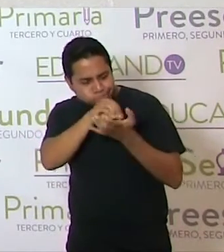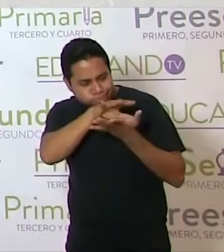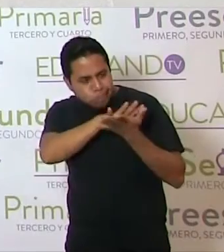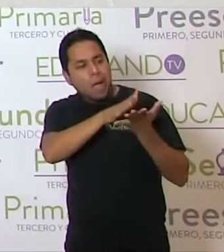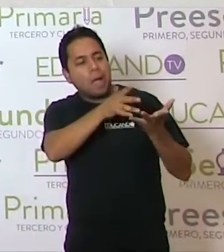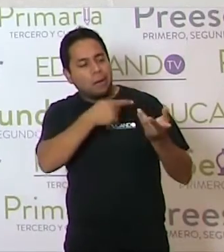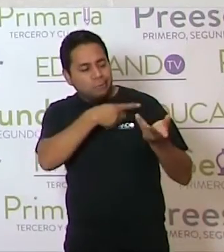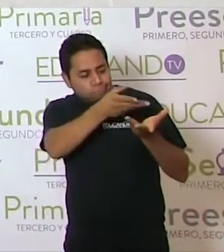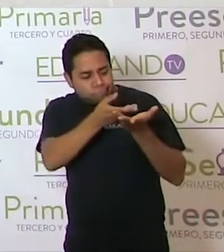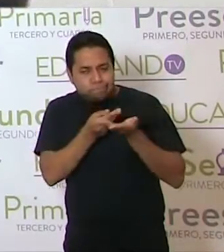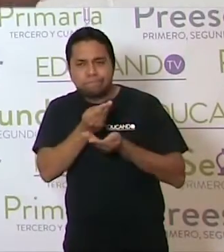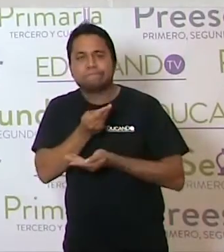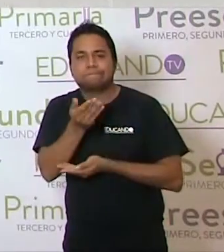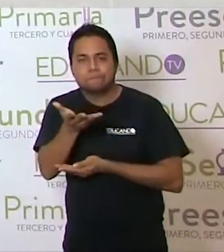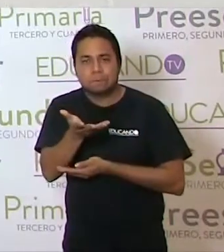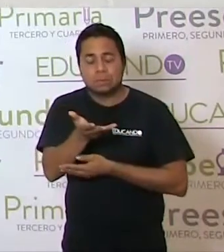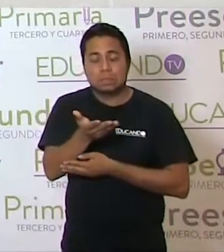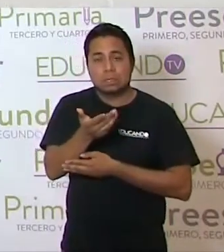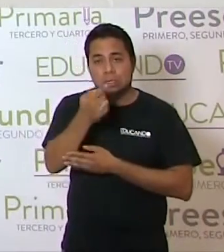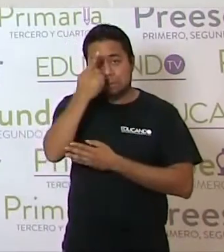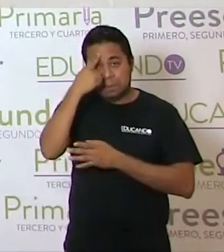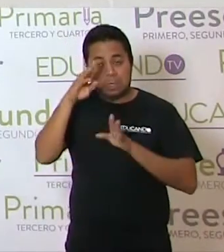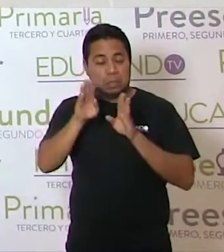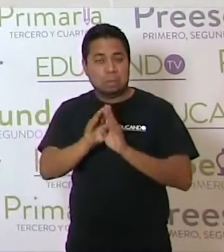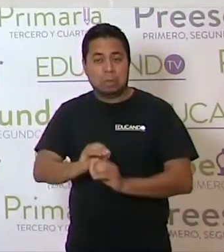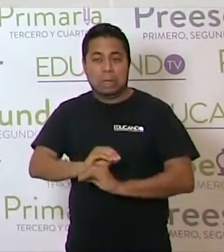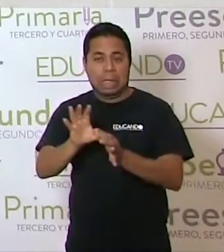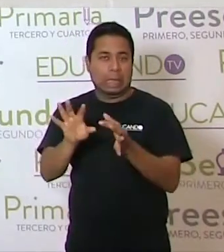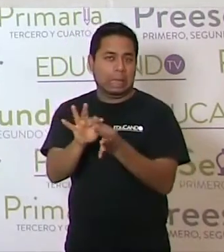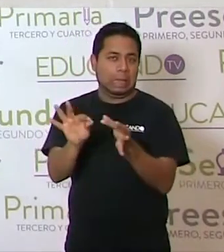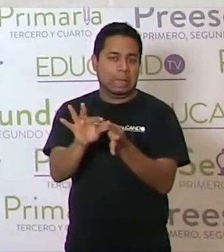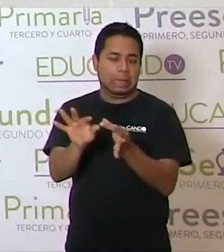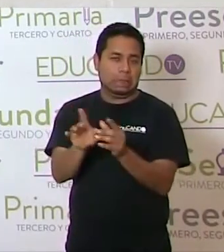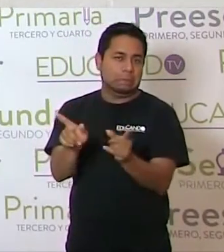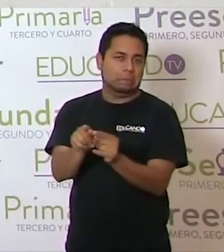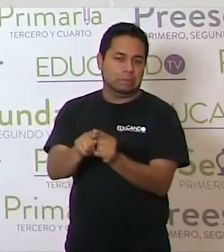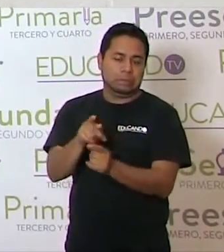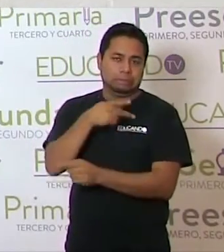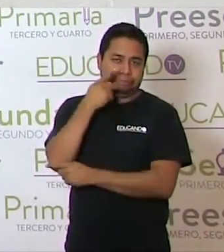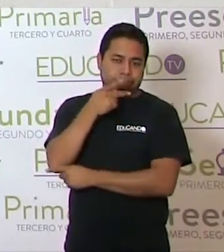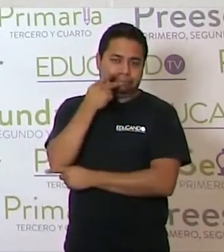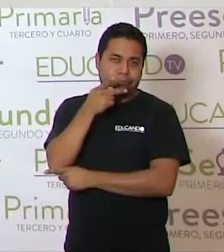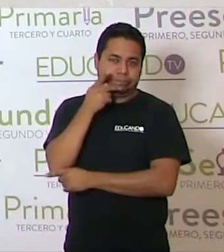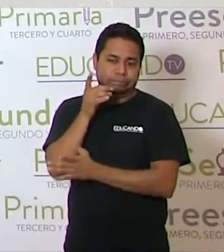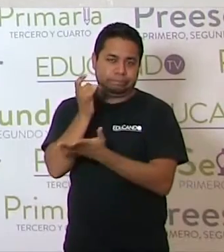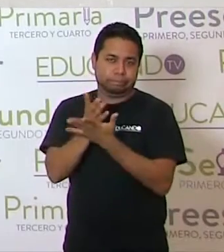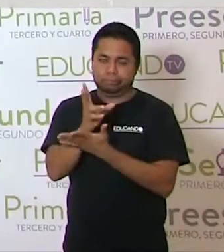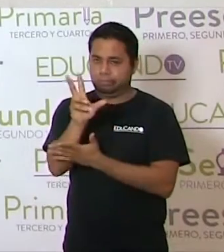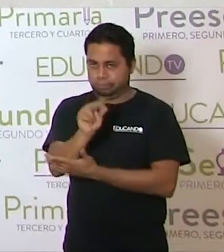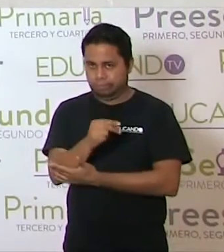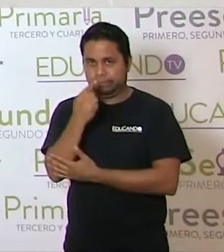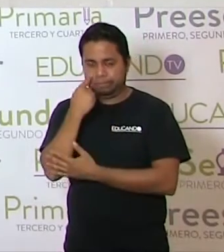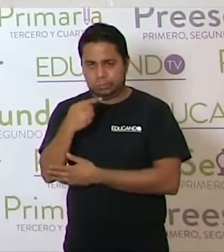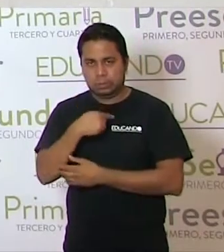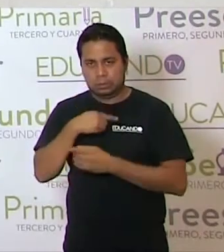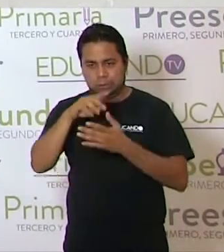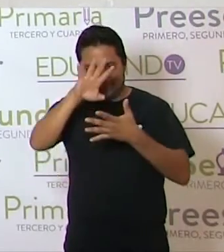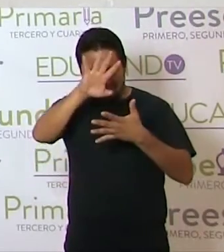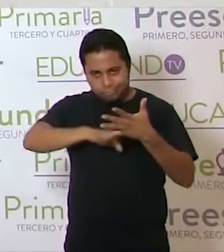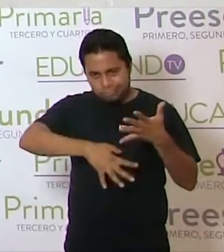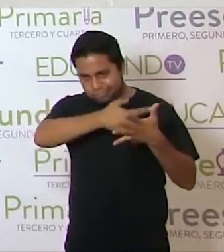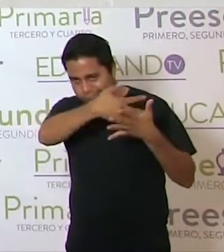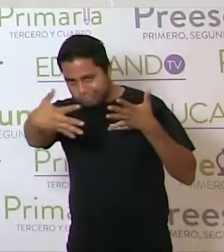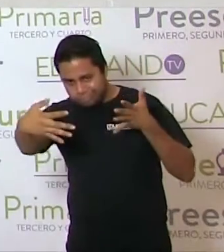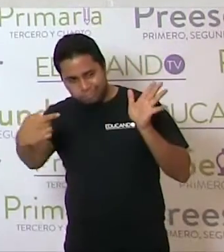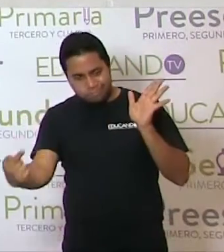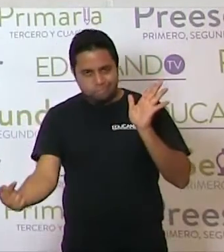pero como para que esto no se quede nada más en que yo se los práctico y en la oralidad y en la verbalidad vamos a empezar yo traje una tabla y vamos a